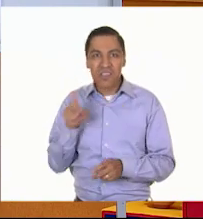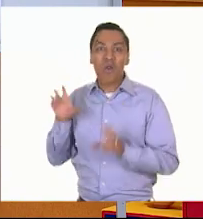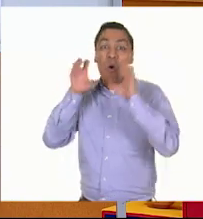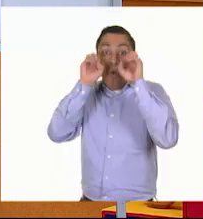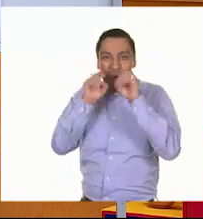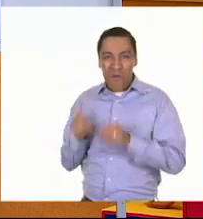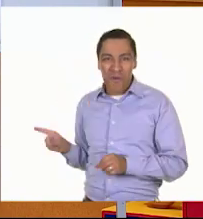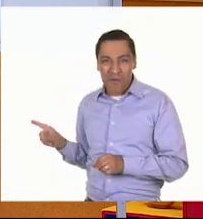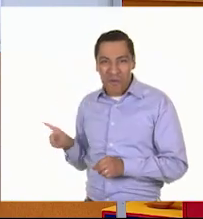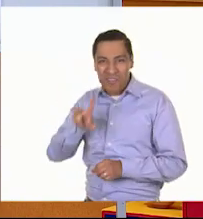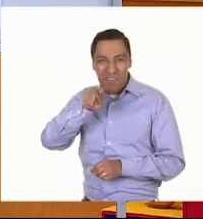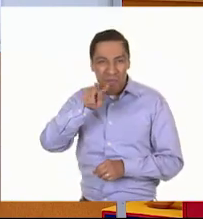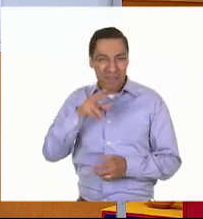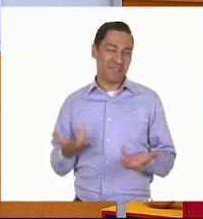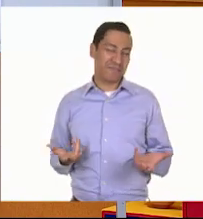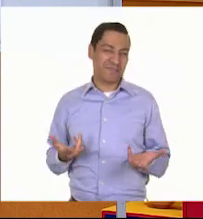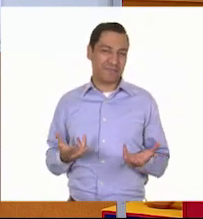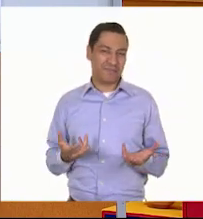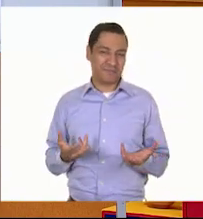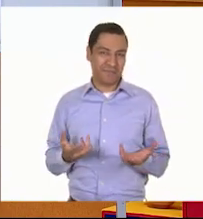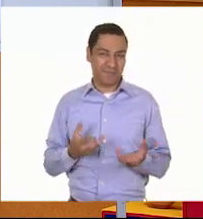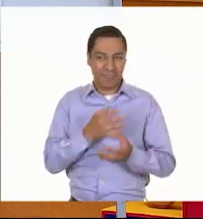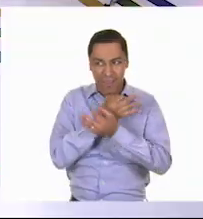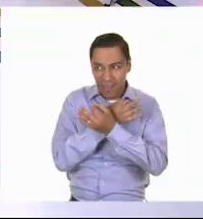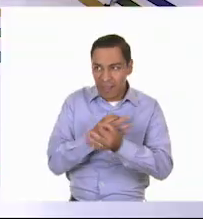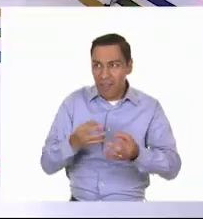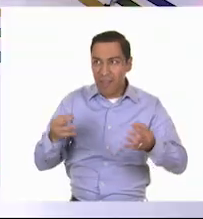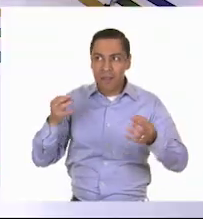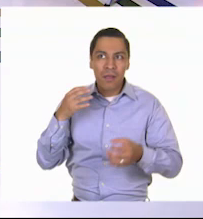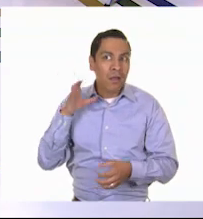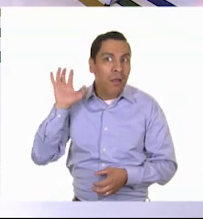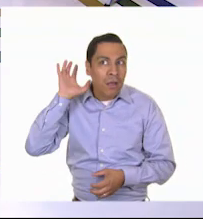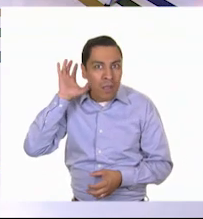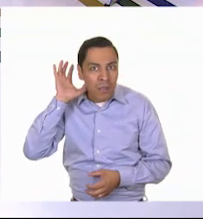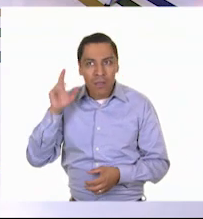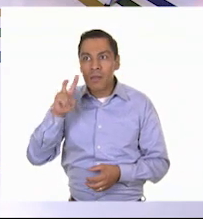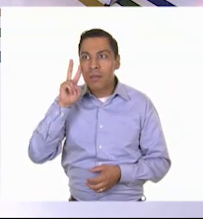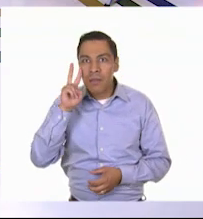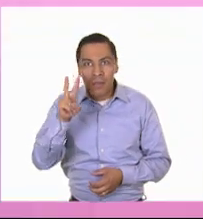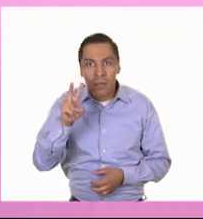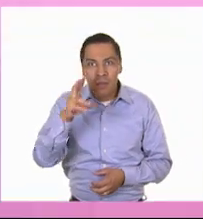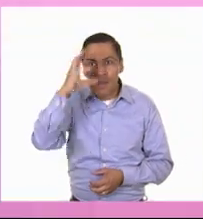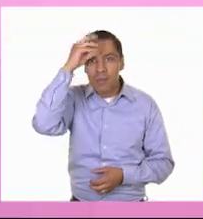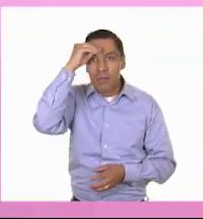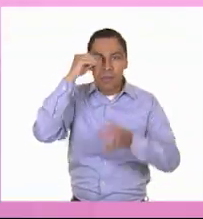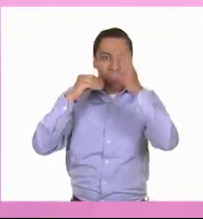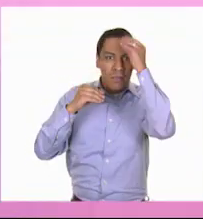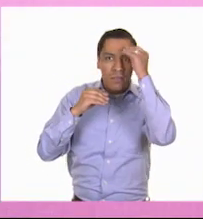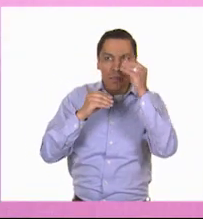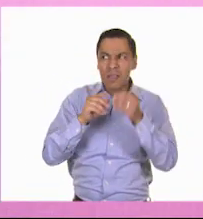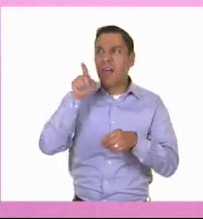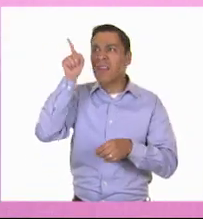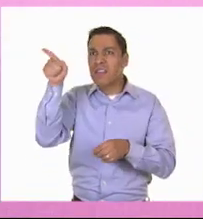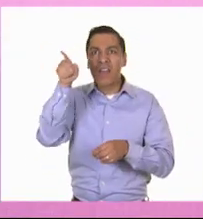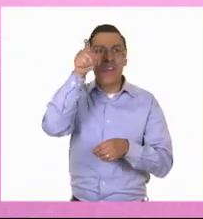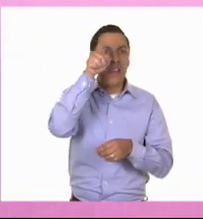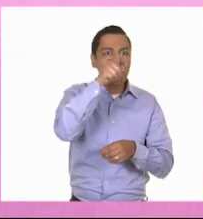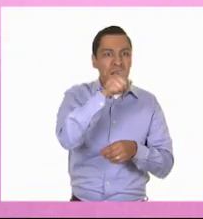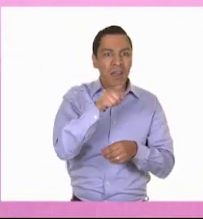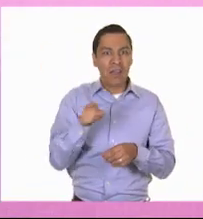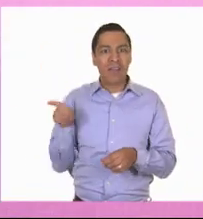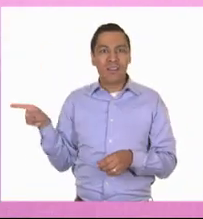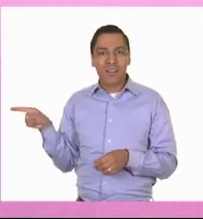donde estamos el día de hoy. ¿Tú conoces algún otro medio de información donde podamos ver notas informativas? Ah, sí.